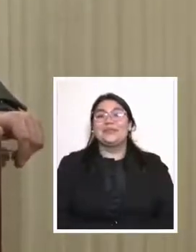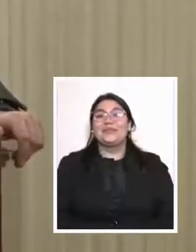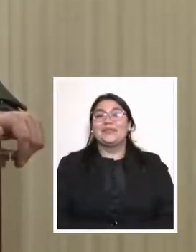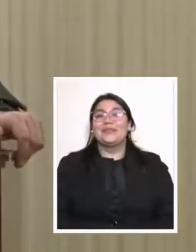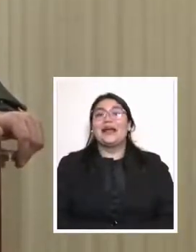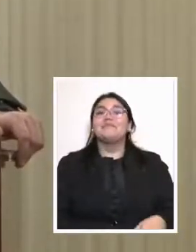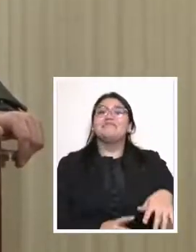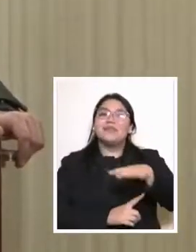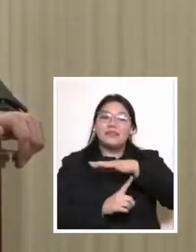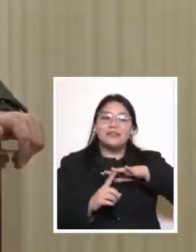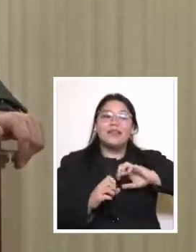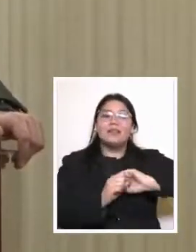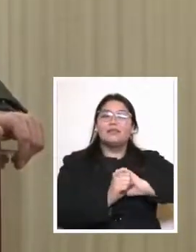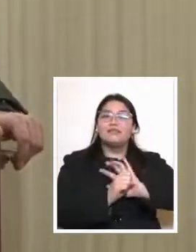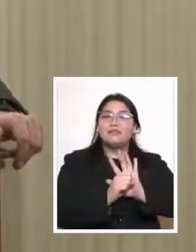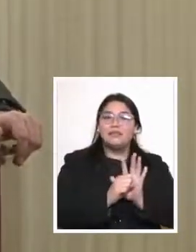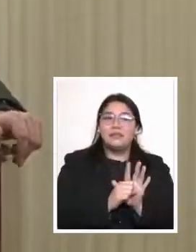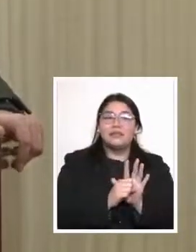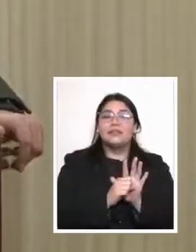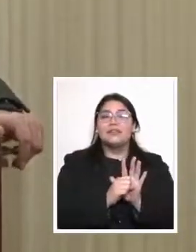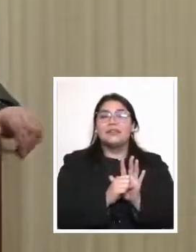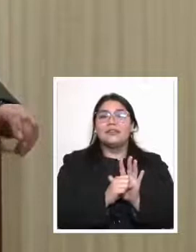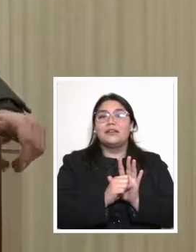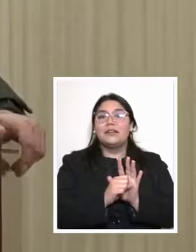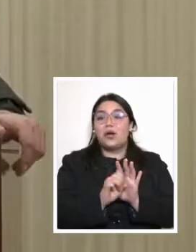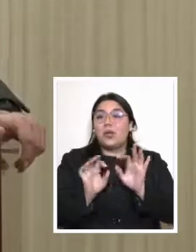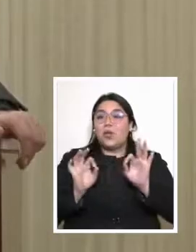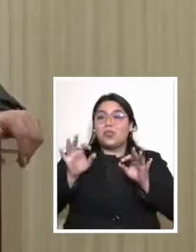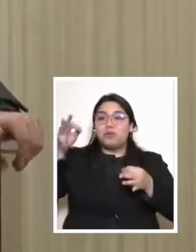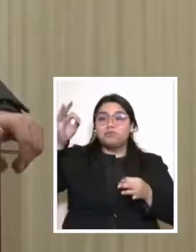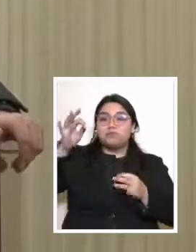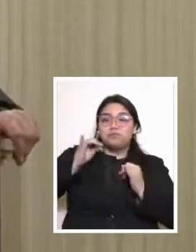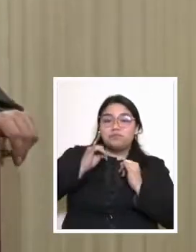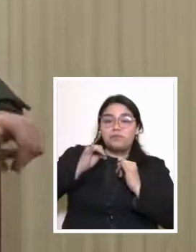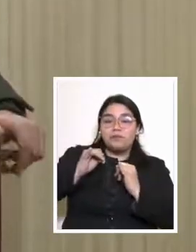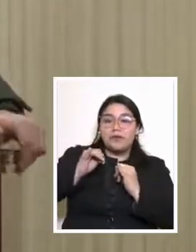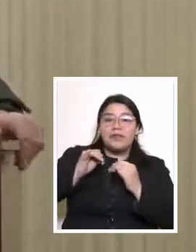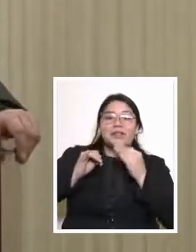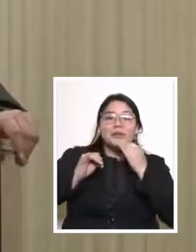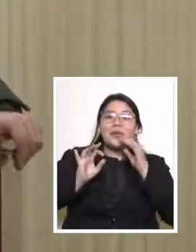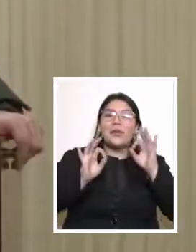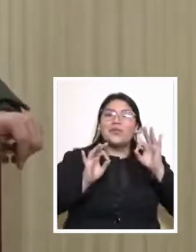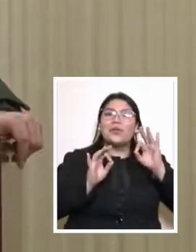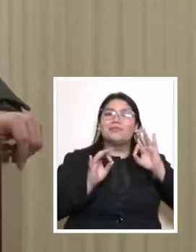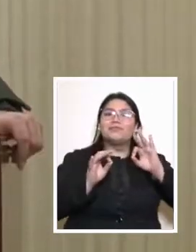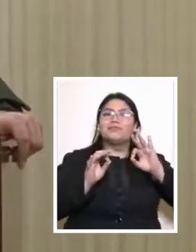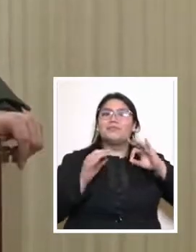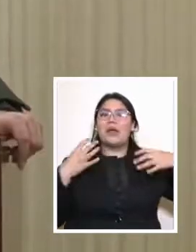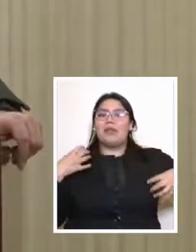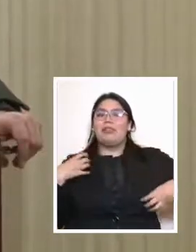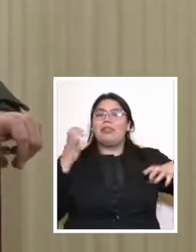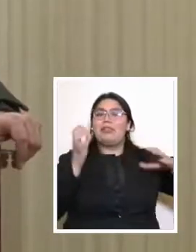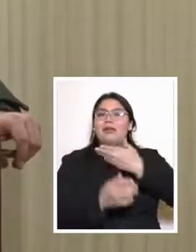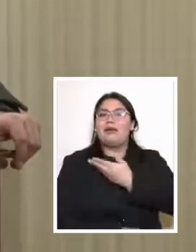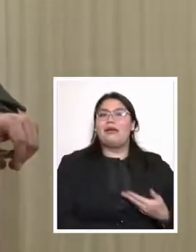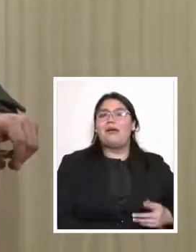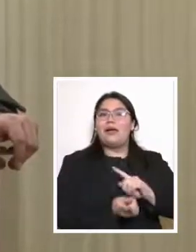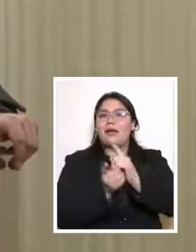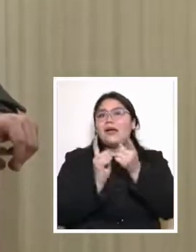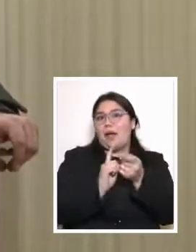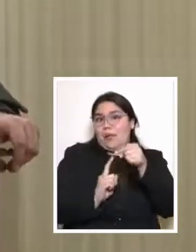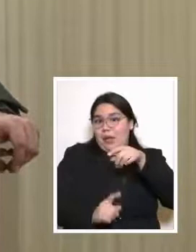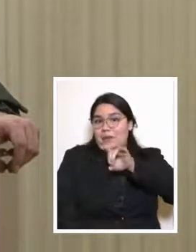situación de la pandemia, la elaboración del informe, también el cambio de ciclo político en nuestro país. Y por tanto, para